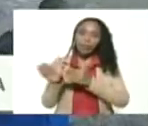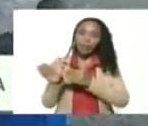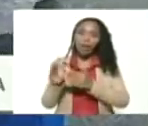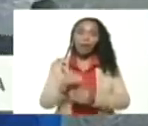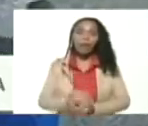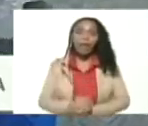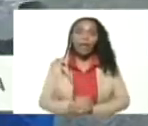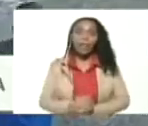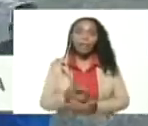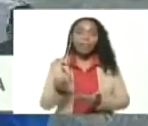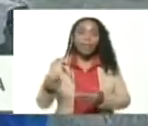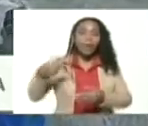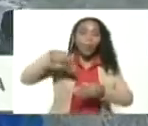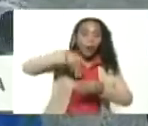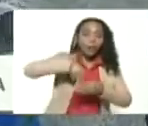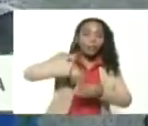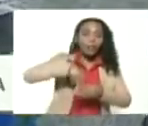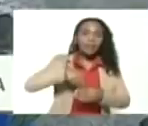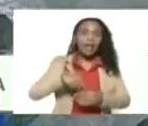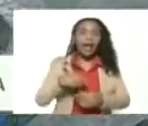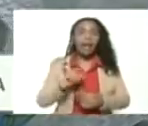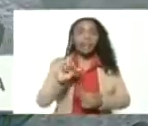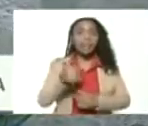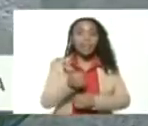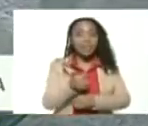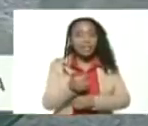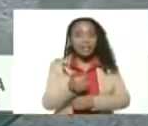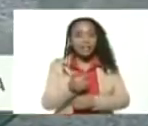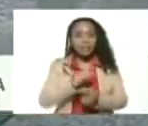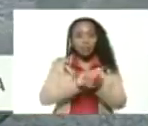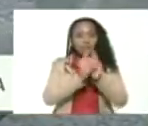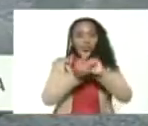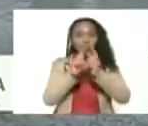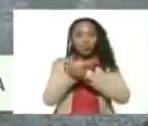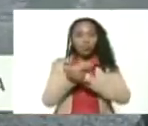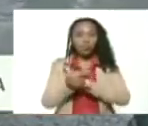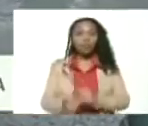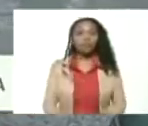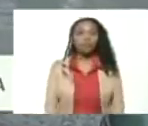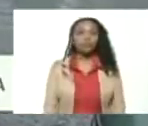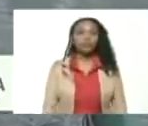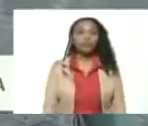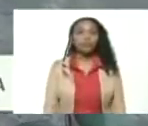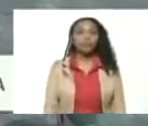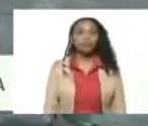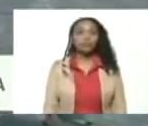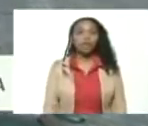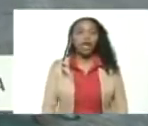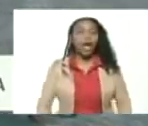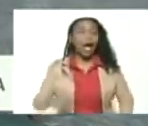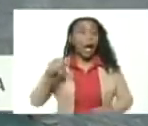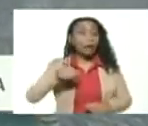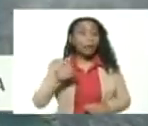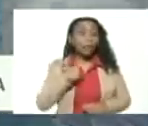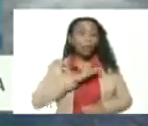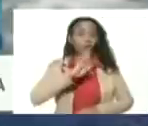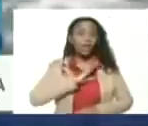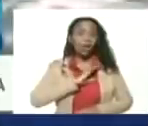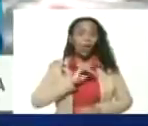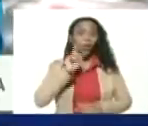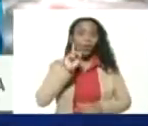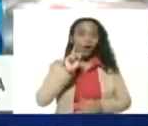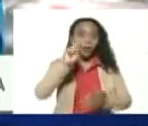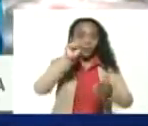de cuentas en divisas convertibles. Aquí tengo una tarjeta, me mostró